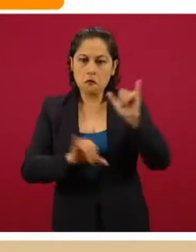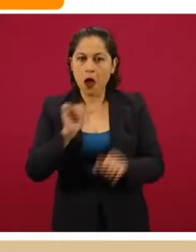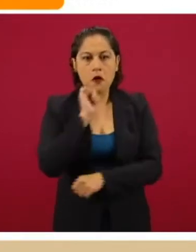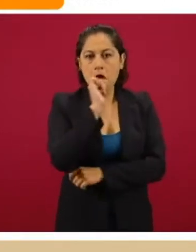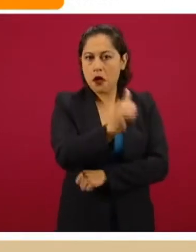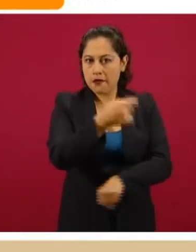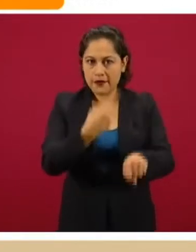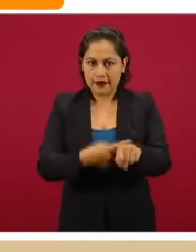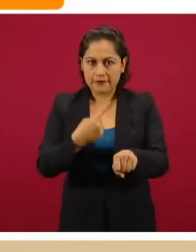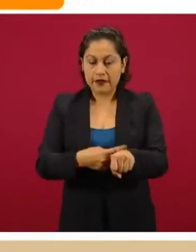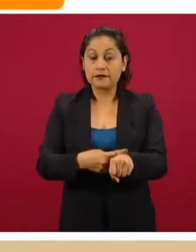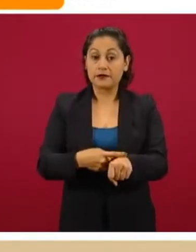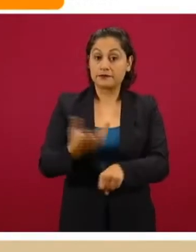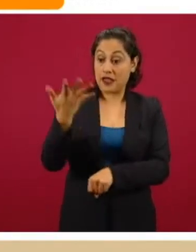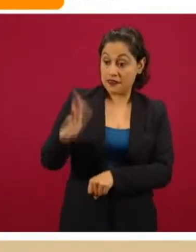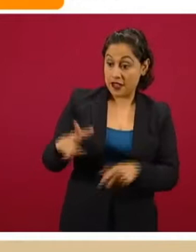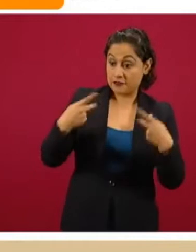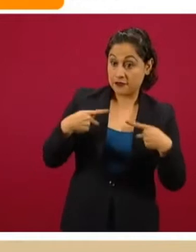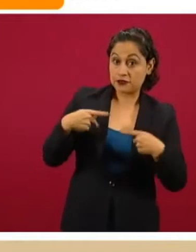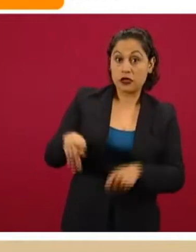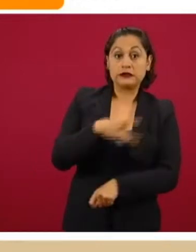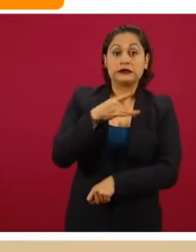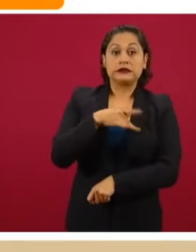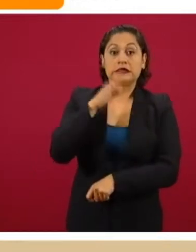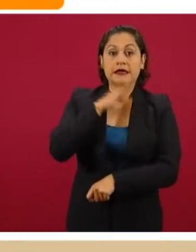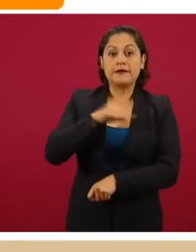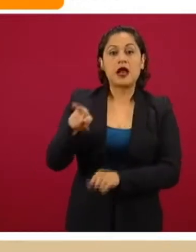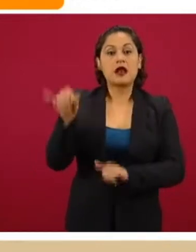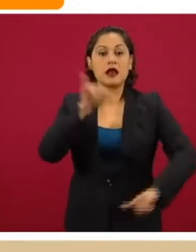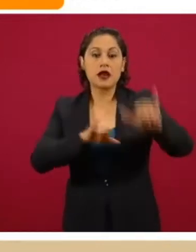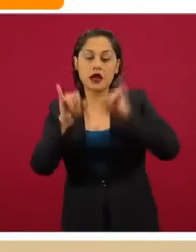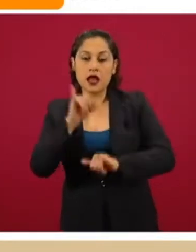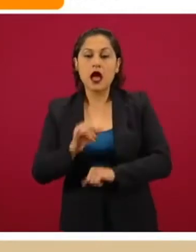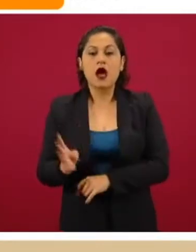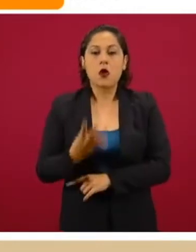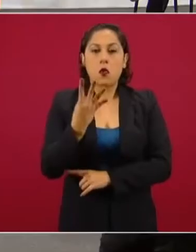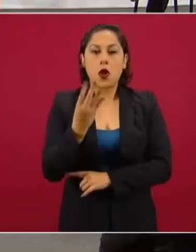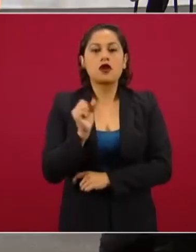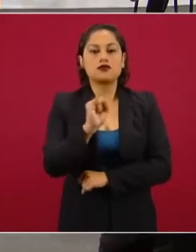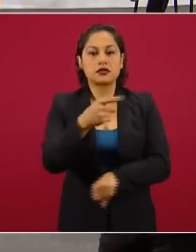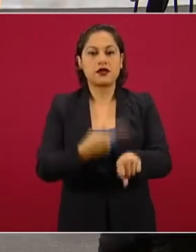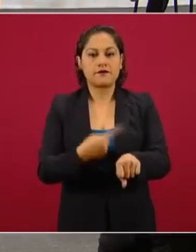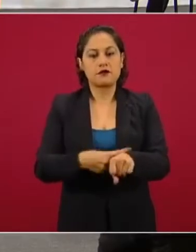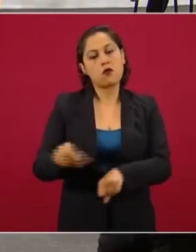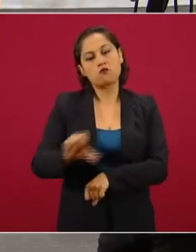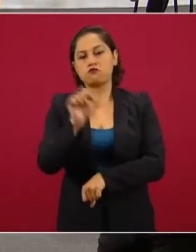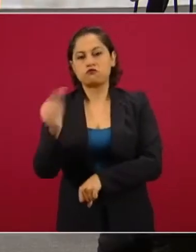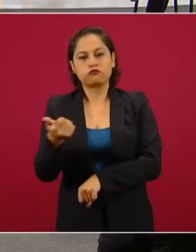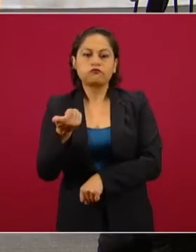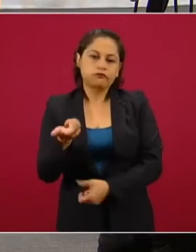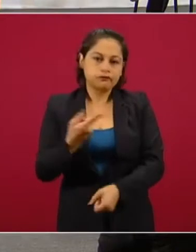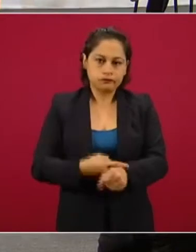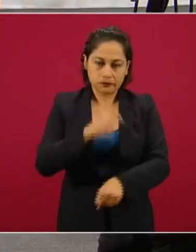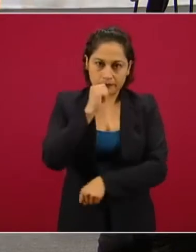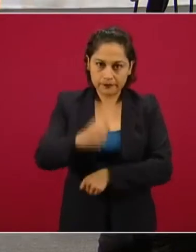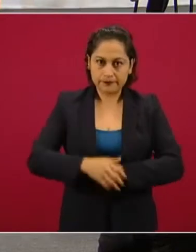de cada 10 resultan positivos y 6 de cada 10 resultan negativos. La siguiente, por favor. En